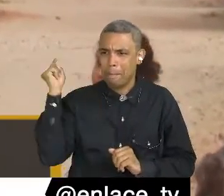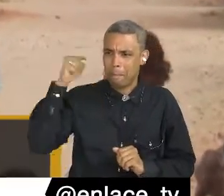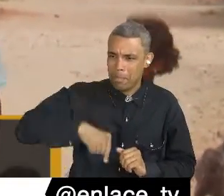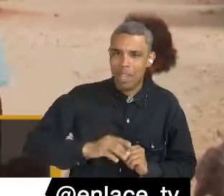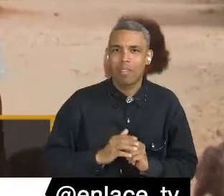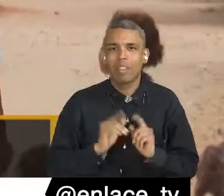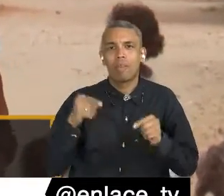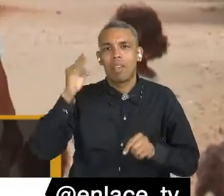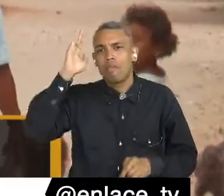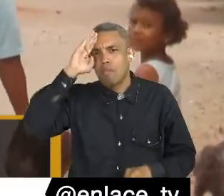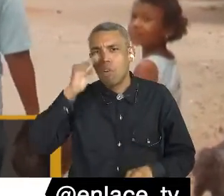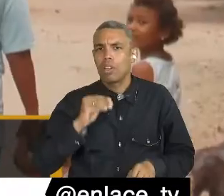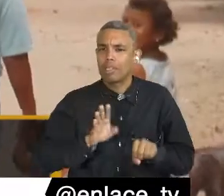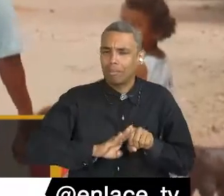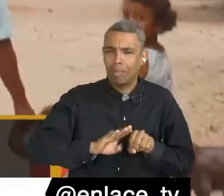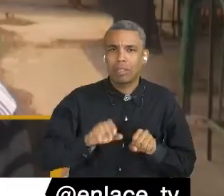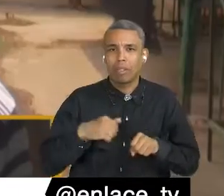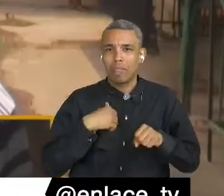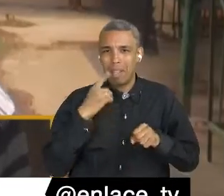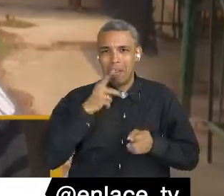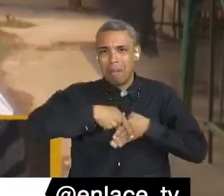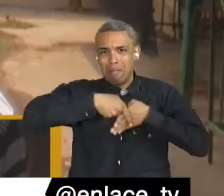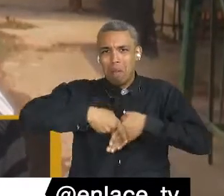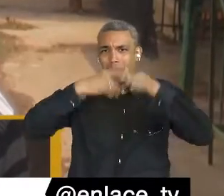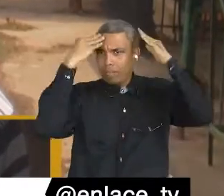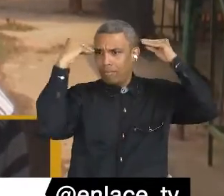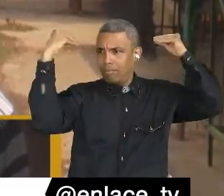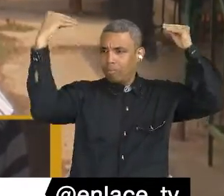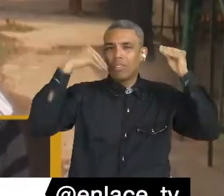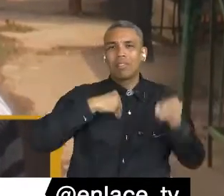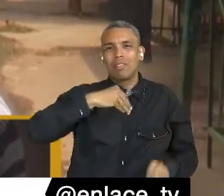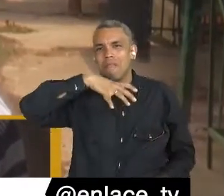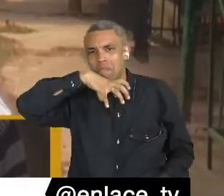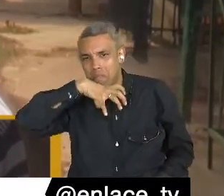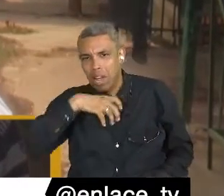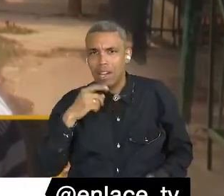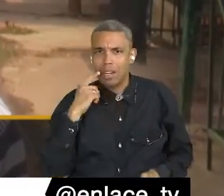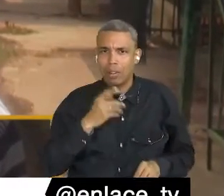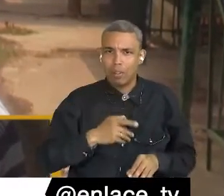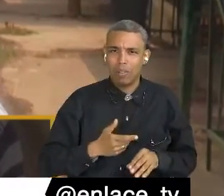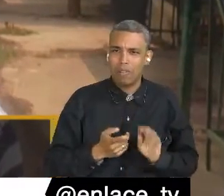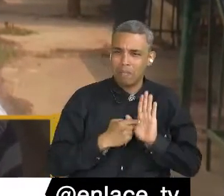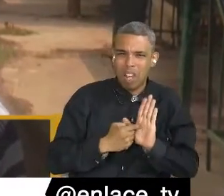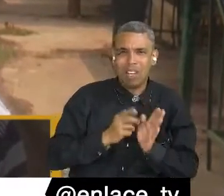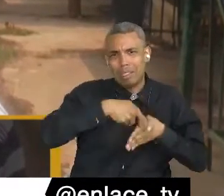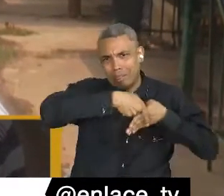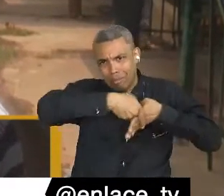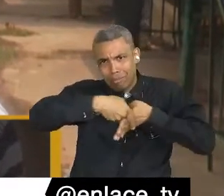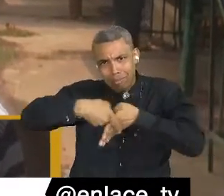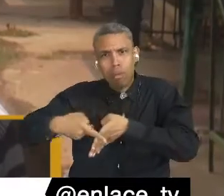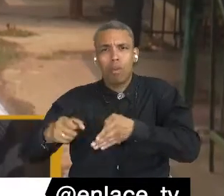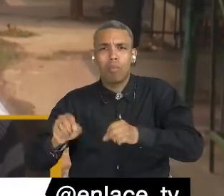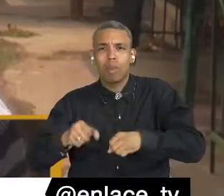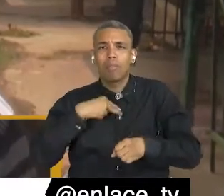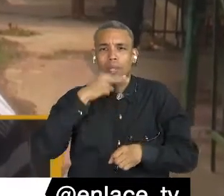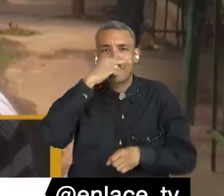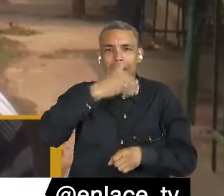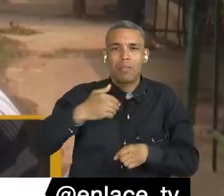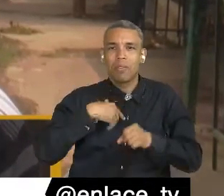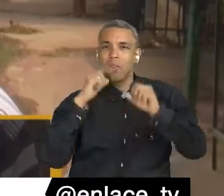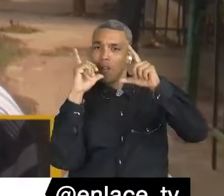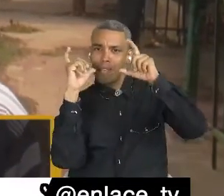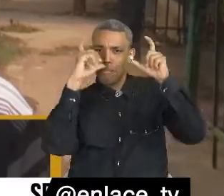la policía de carabineros con el show canino, el de los caballos, para que los niños también se tomen su fotico, que